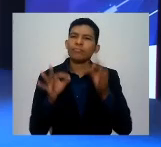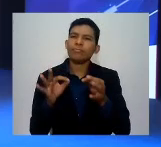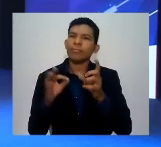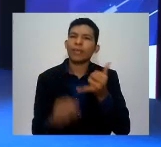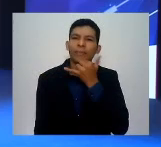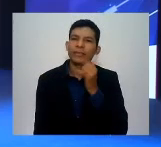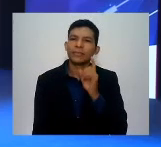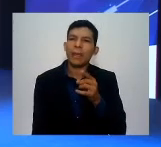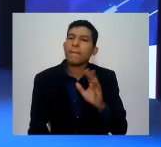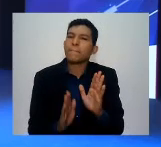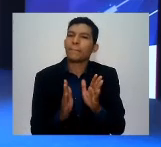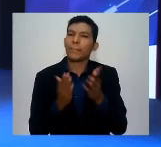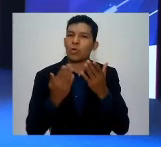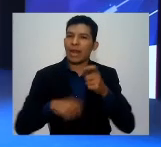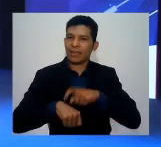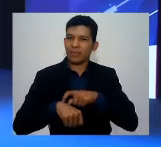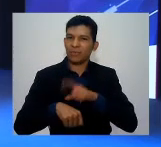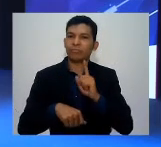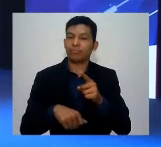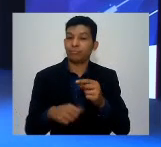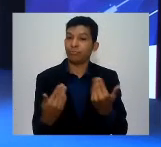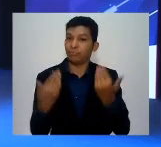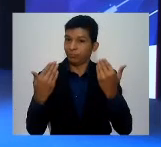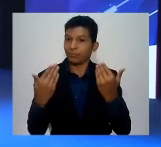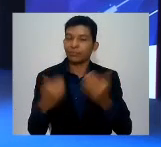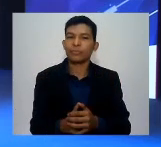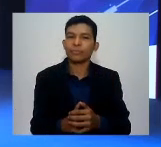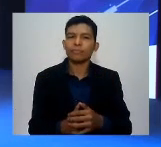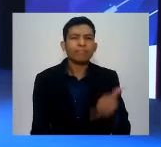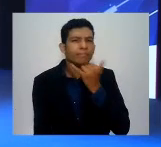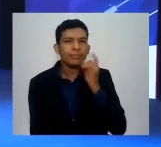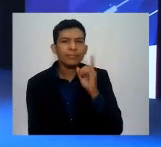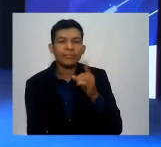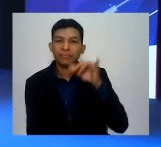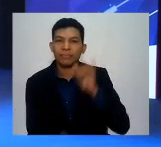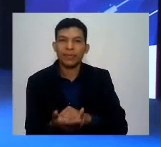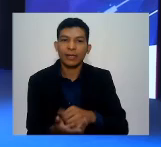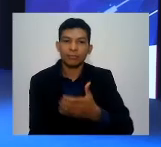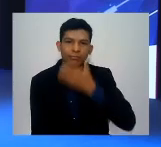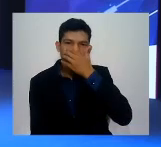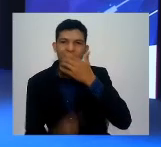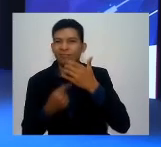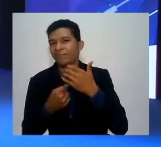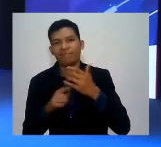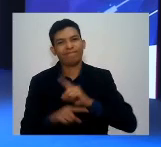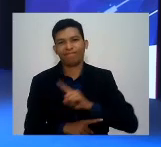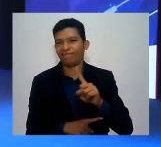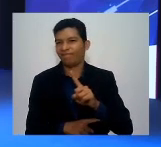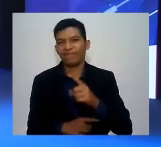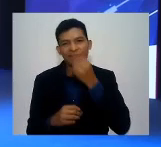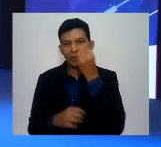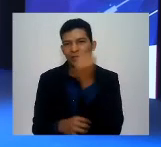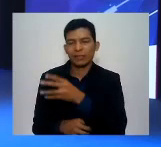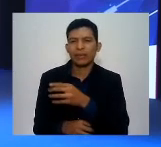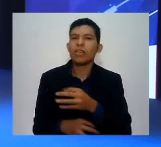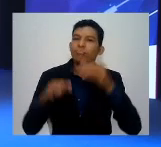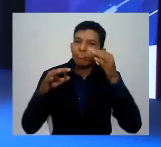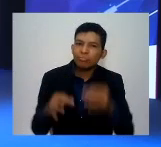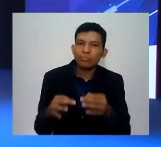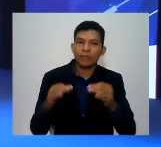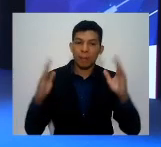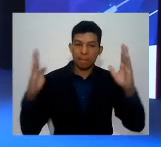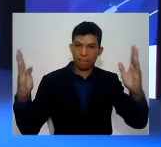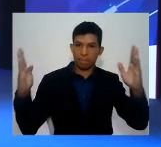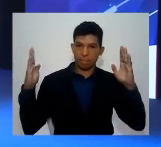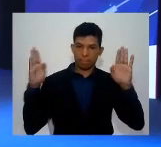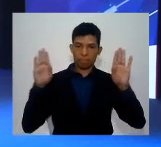vemos, vamos a seguir hablando de la innovación en el deporte y tenemos aquí dos personajes clásicos.